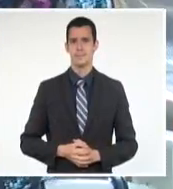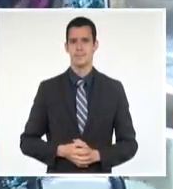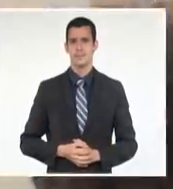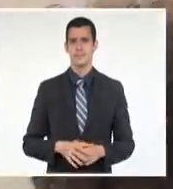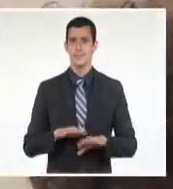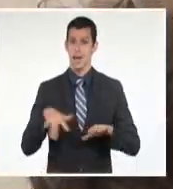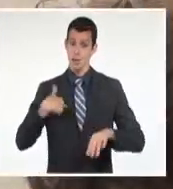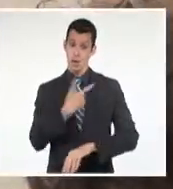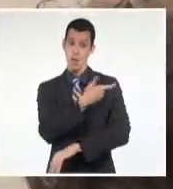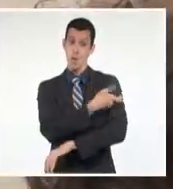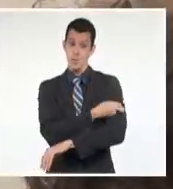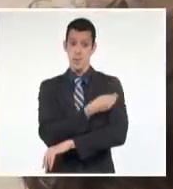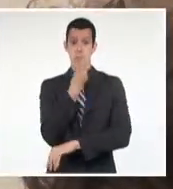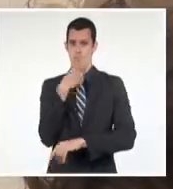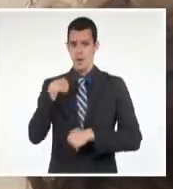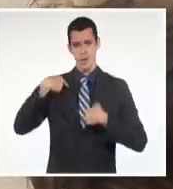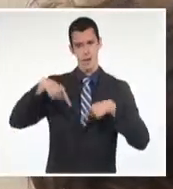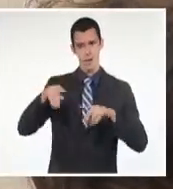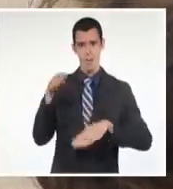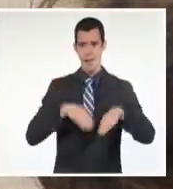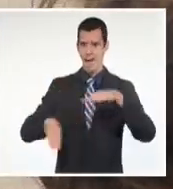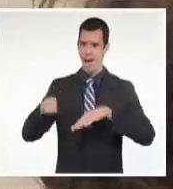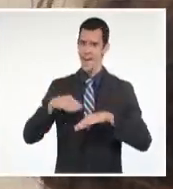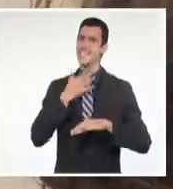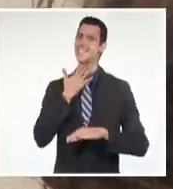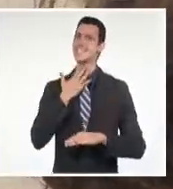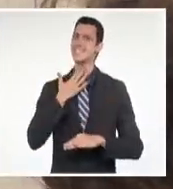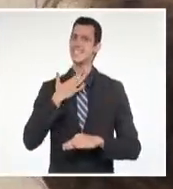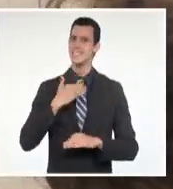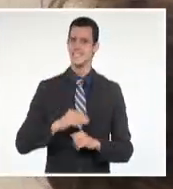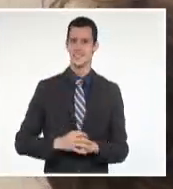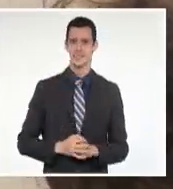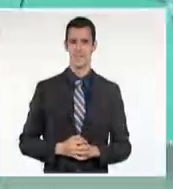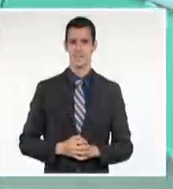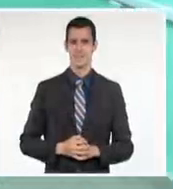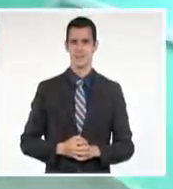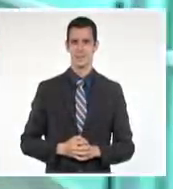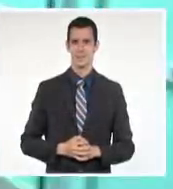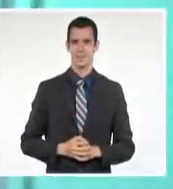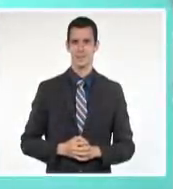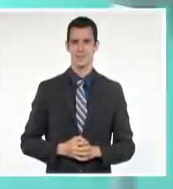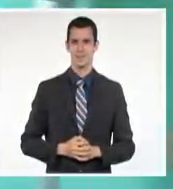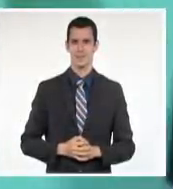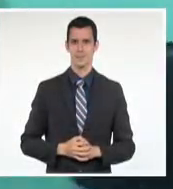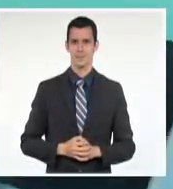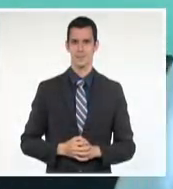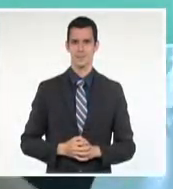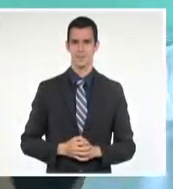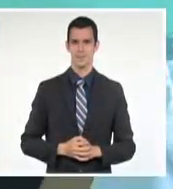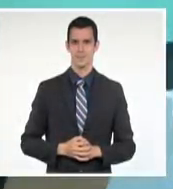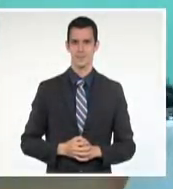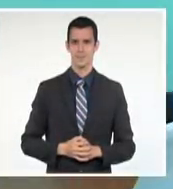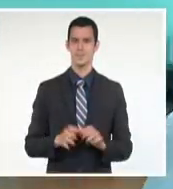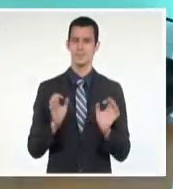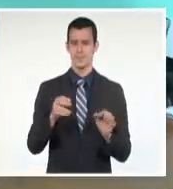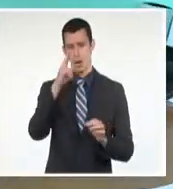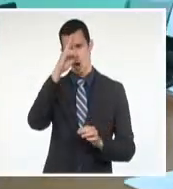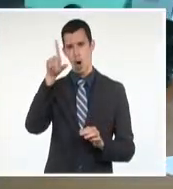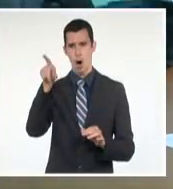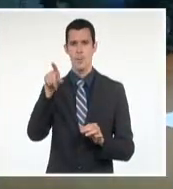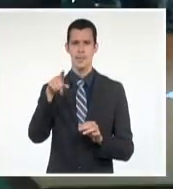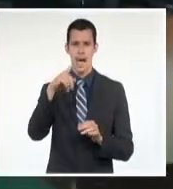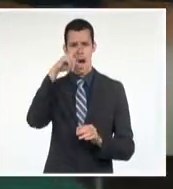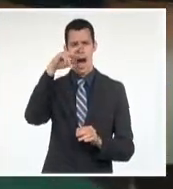playa. Nos le puso una cosita que era para escuchar los latidos del corazón. En el Hospital Pediátrico Juan Manuel